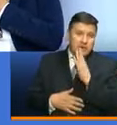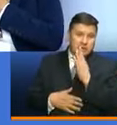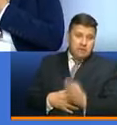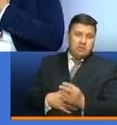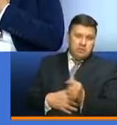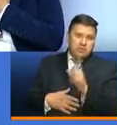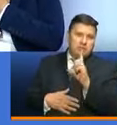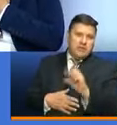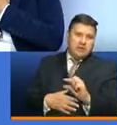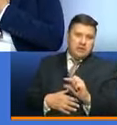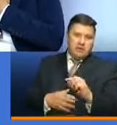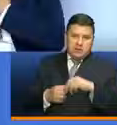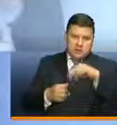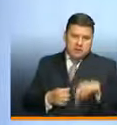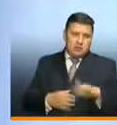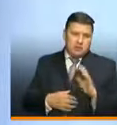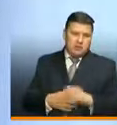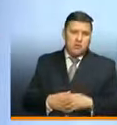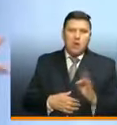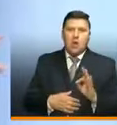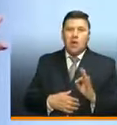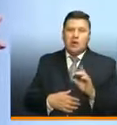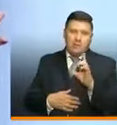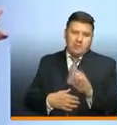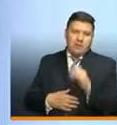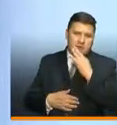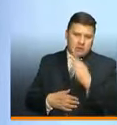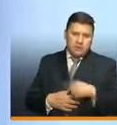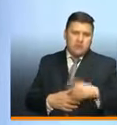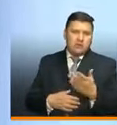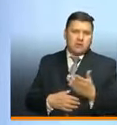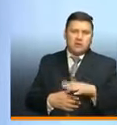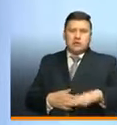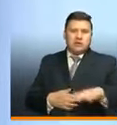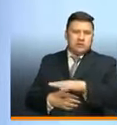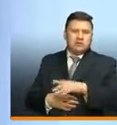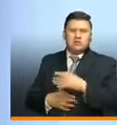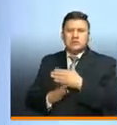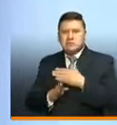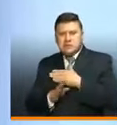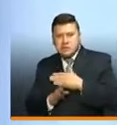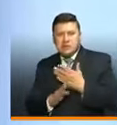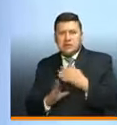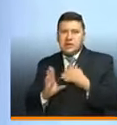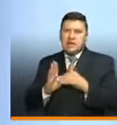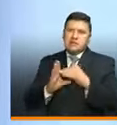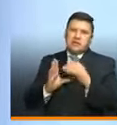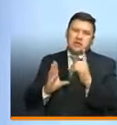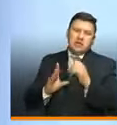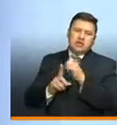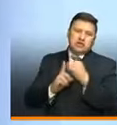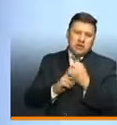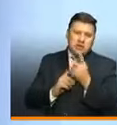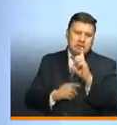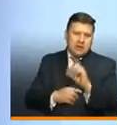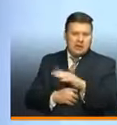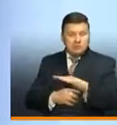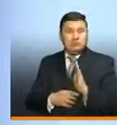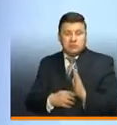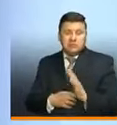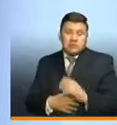cueste menos al ciudadano, o le cueste menos definitivamente a los sectores de clase media, a los estratos sociales más